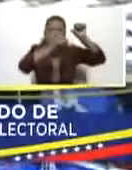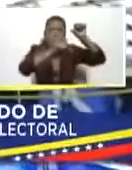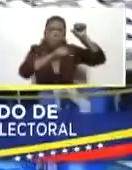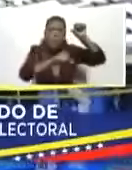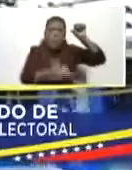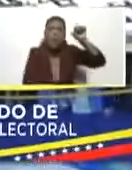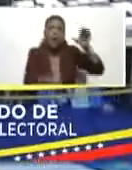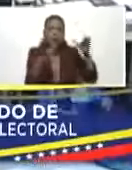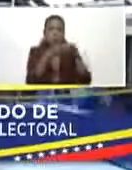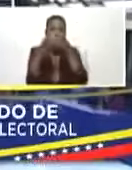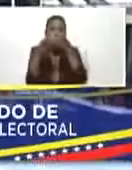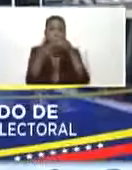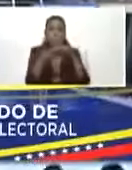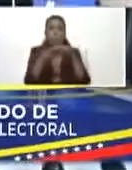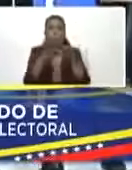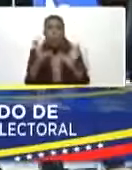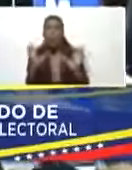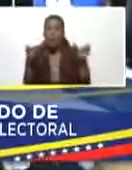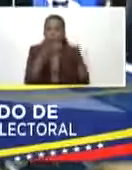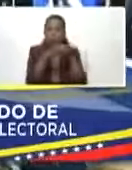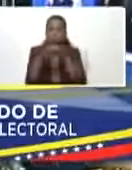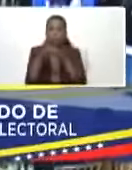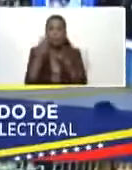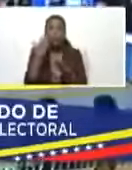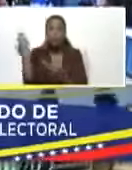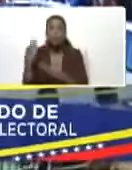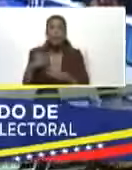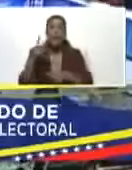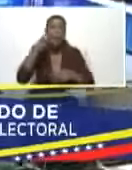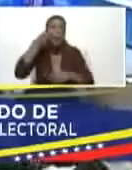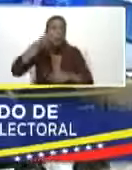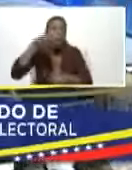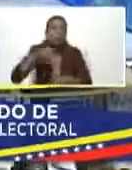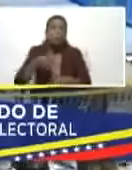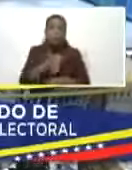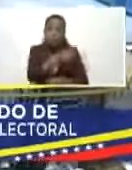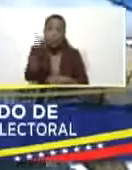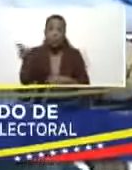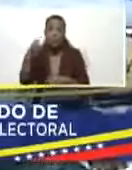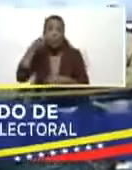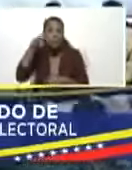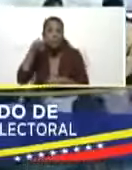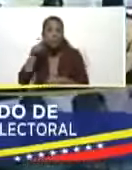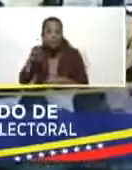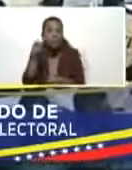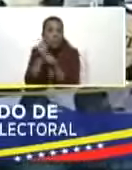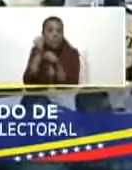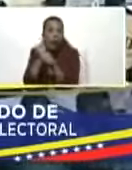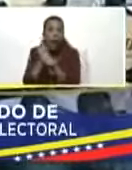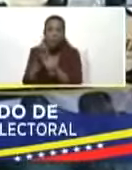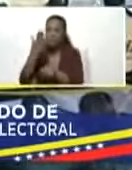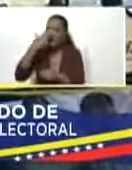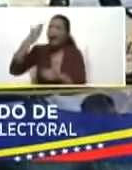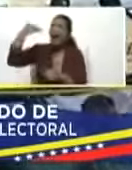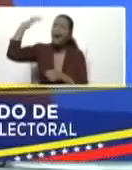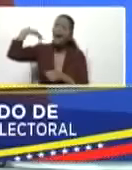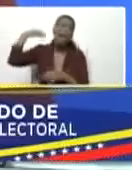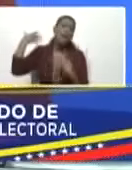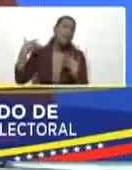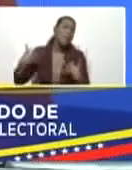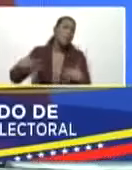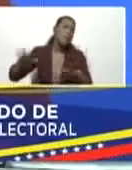de los grupos etarios que conforman, ahí hay una realidad. Y sobre esa realidad nosotros estamos trabajando, no desde ahorita, tenemos tiempo